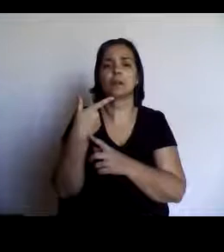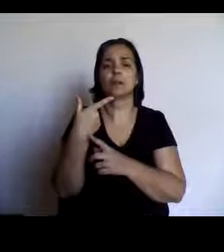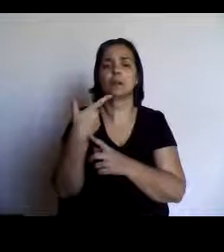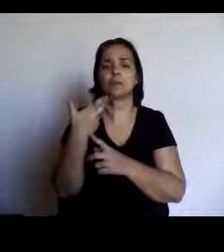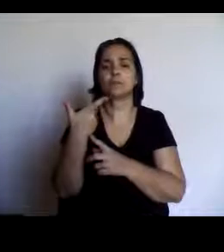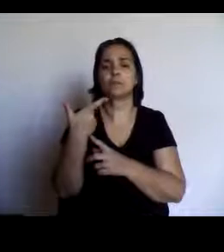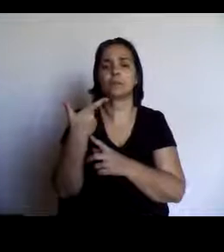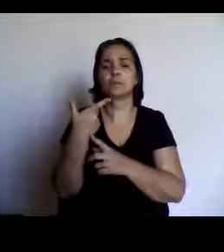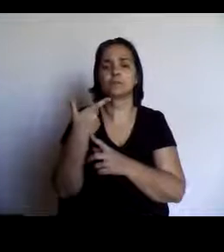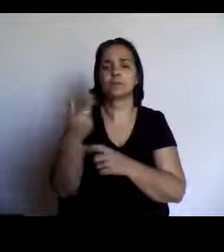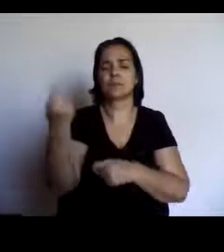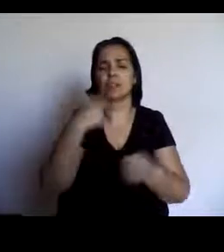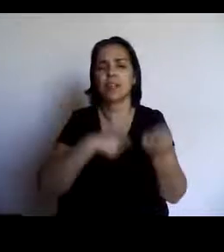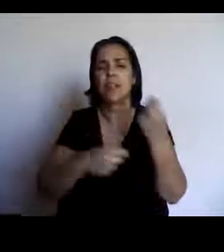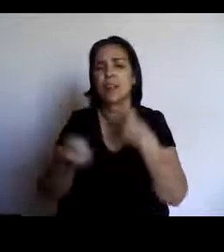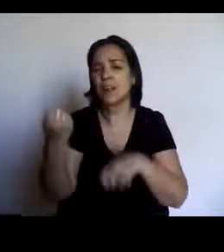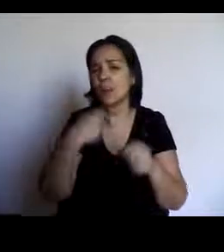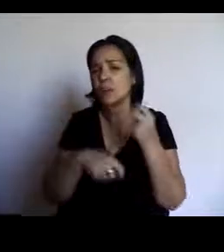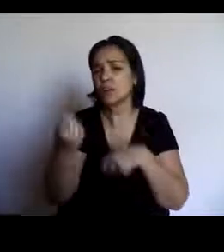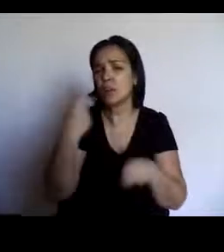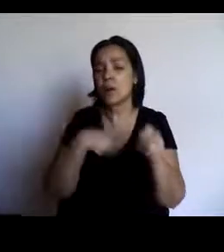programas recae